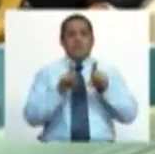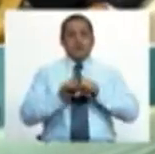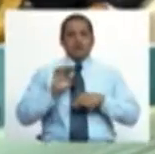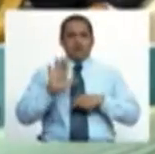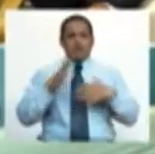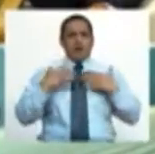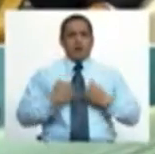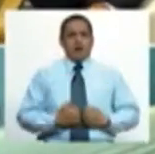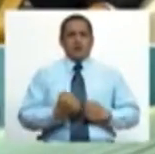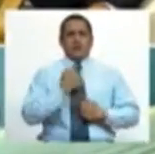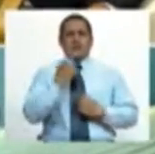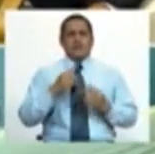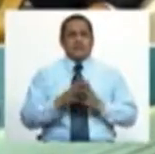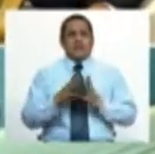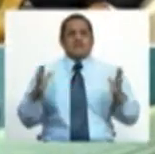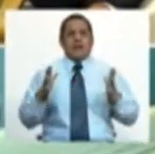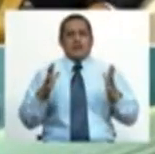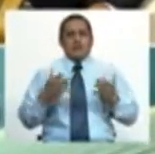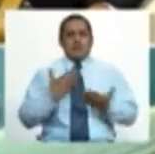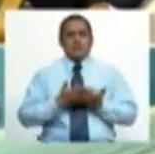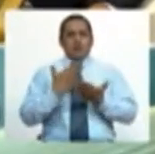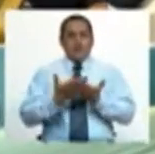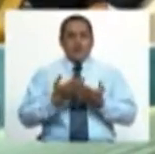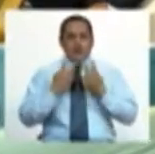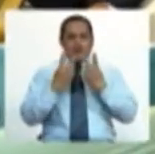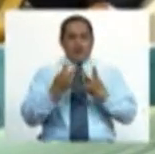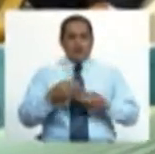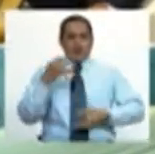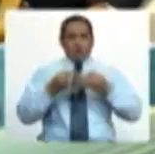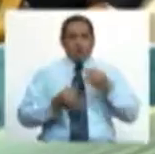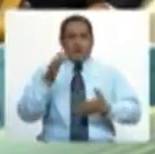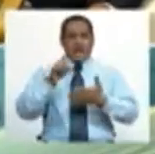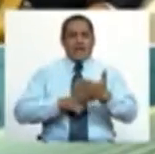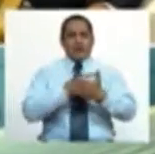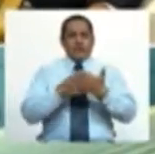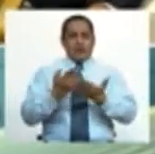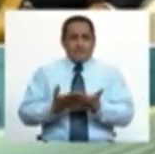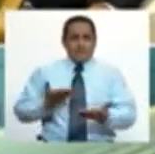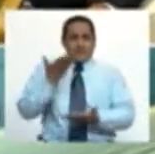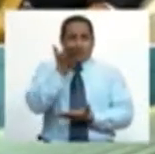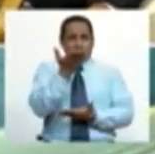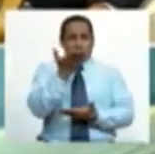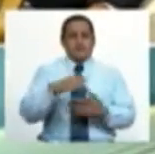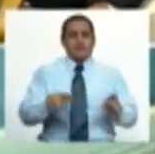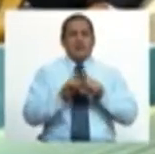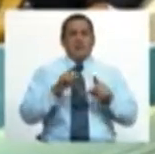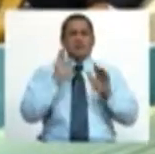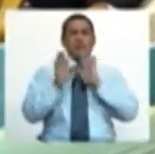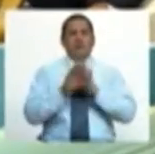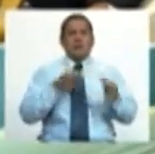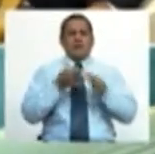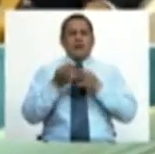de su abogado, quien va a sostener la impugnación jurídicamente dentro de la audiencia. ¿Y cuáles